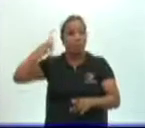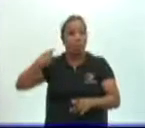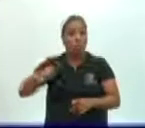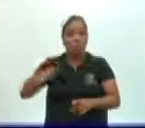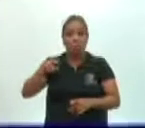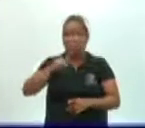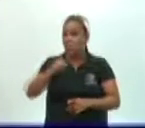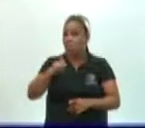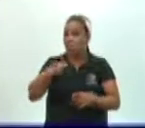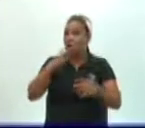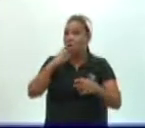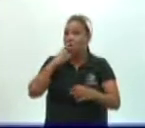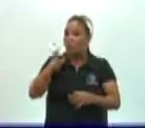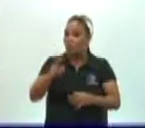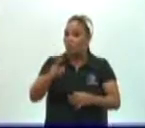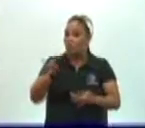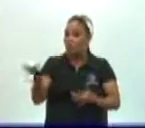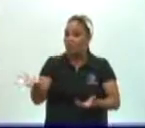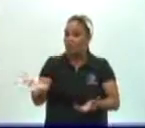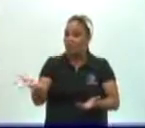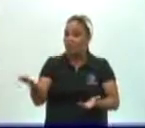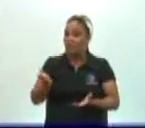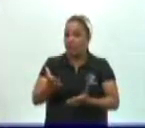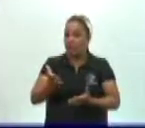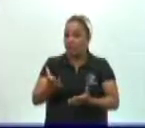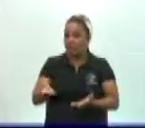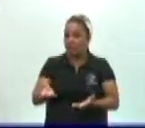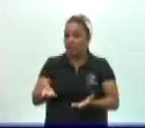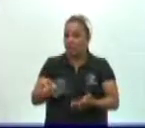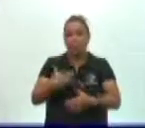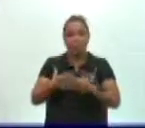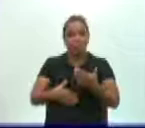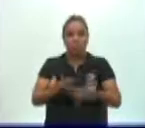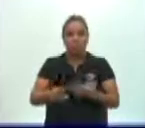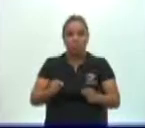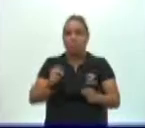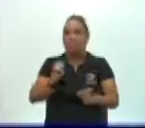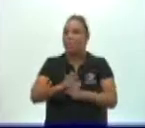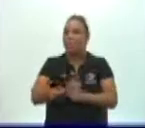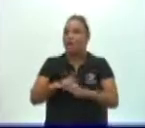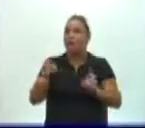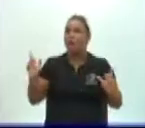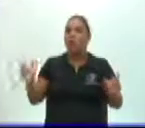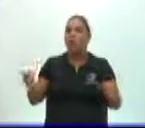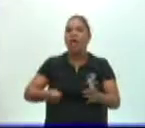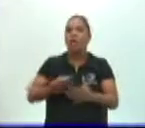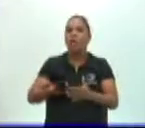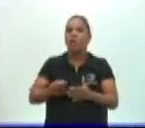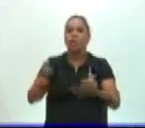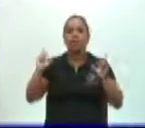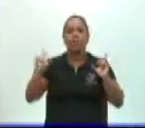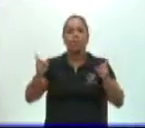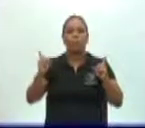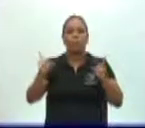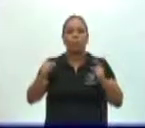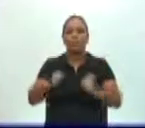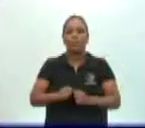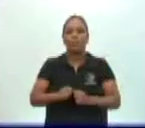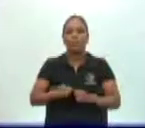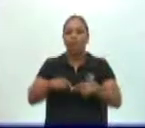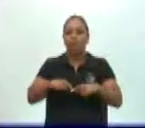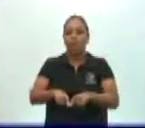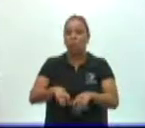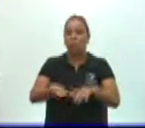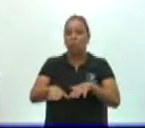la situación, comienza entonces la lucha política con la última sublevación de Lyon y a la vez con el movimiento cartista en